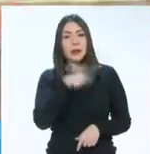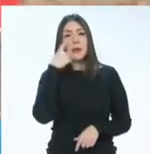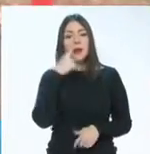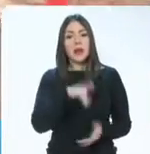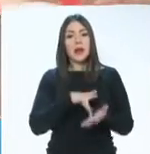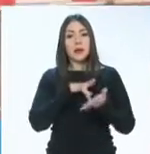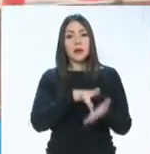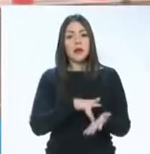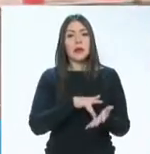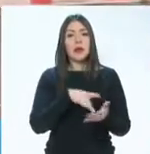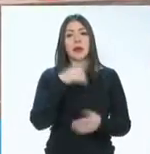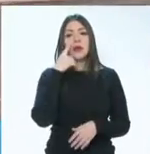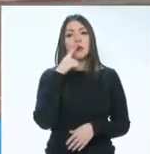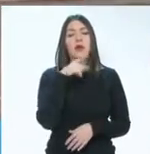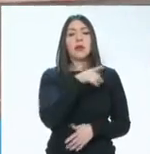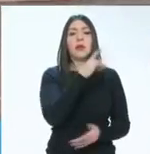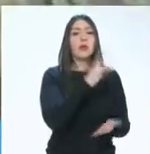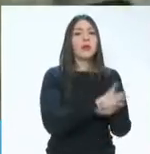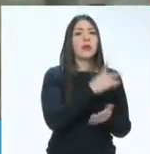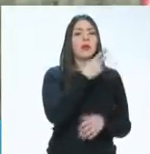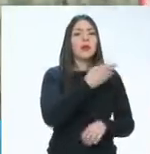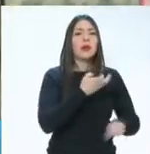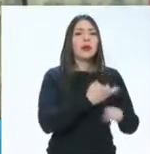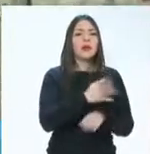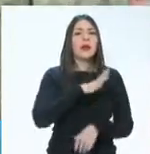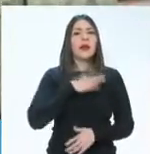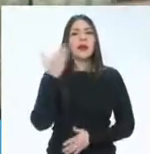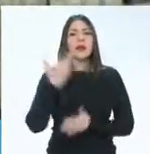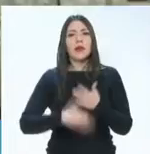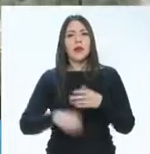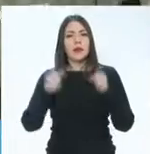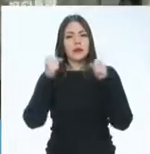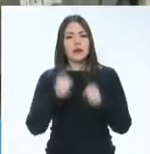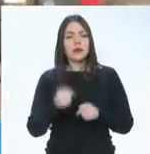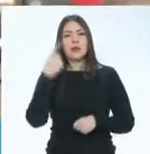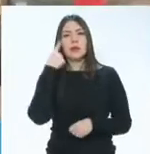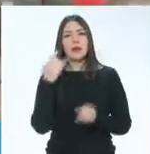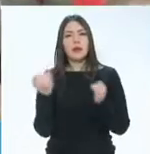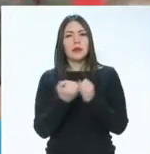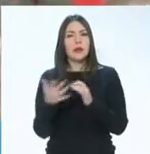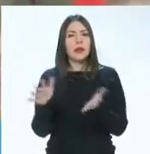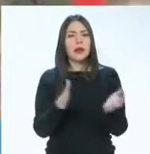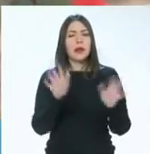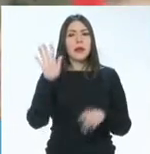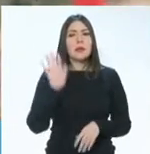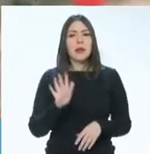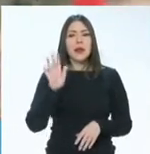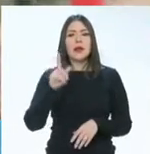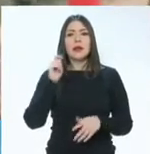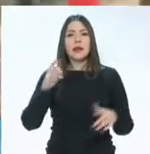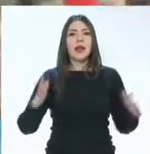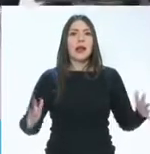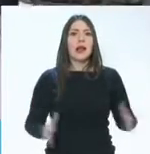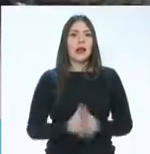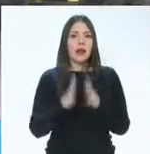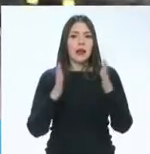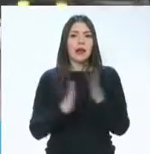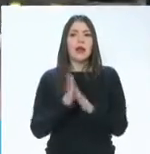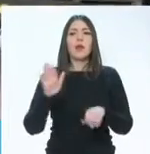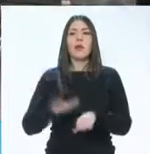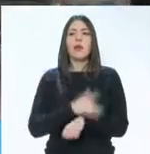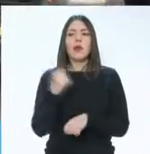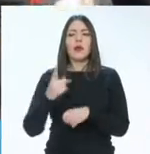apoyo, no de un estado de inseguridad equivalente a una guerra, porque habla de la presencia de la Armada, de las